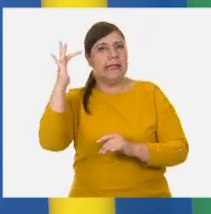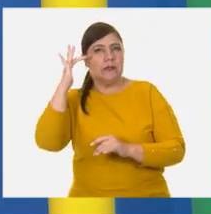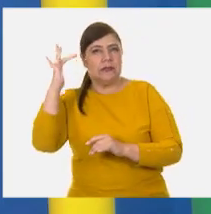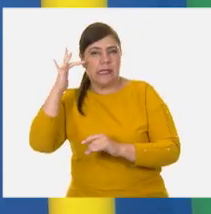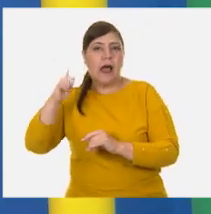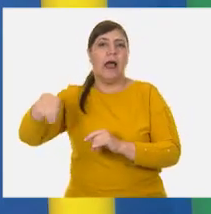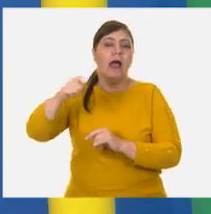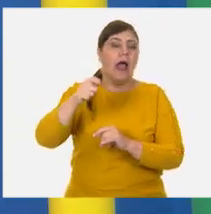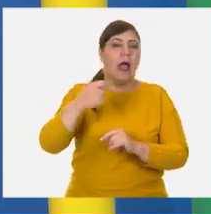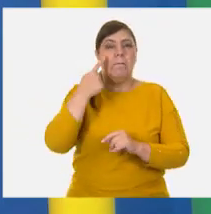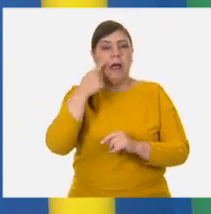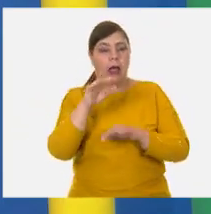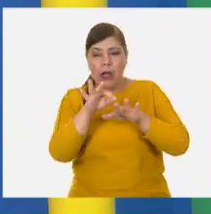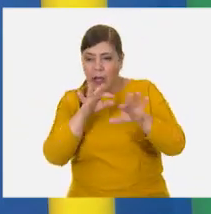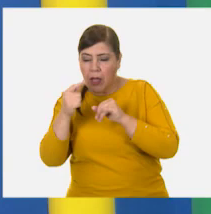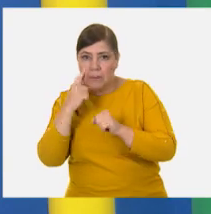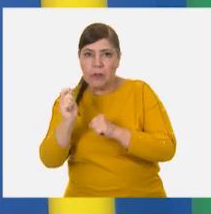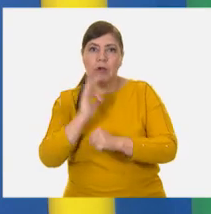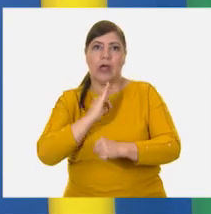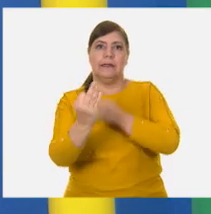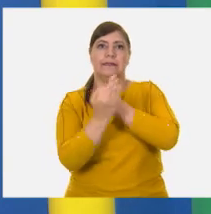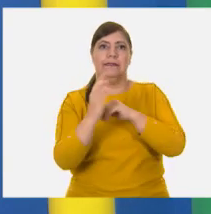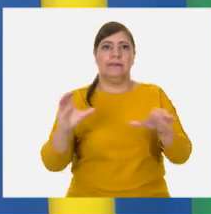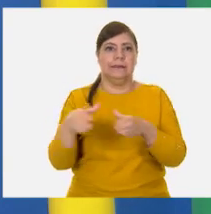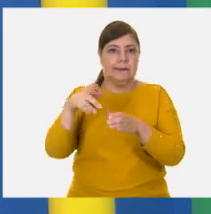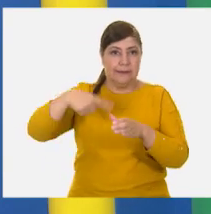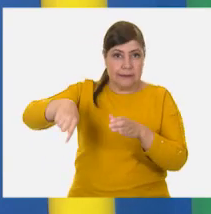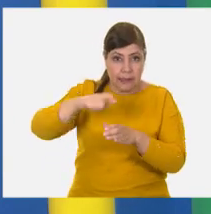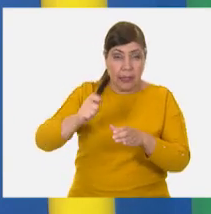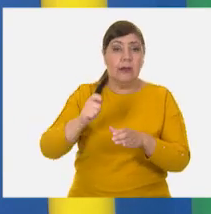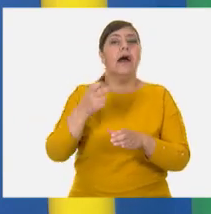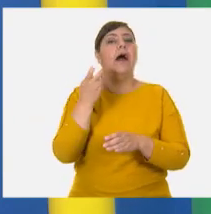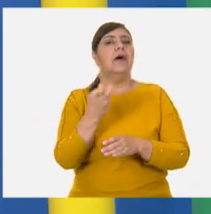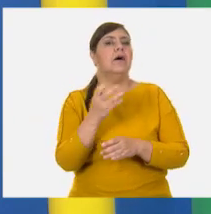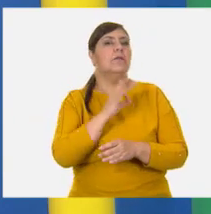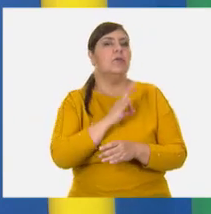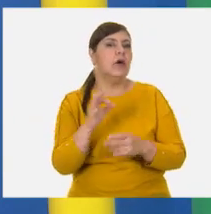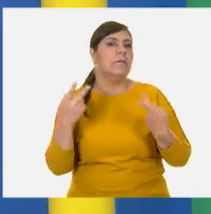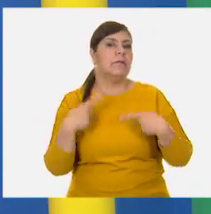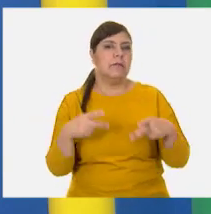para su protección. En estos eventos participaban tanto